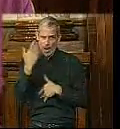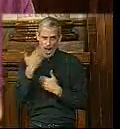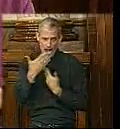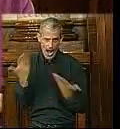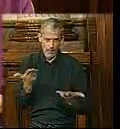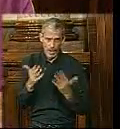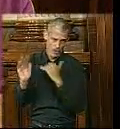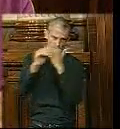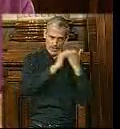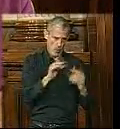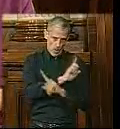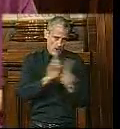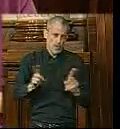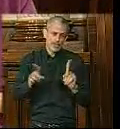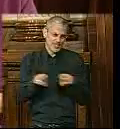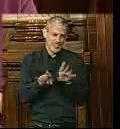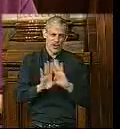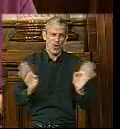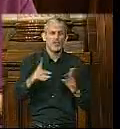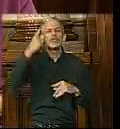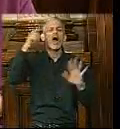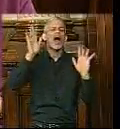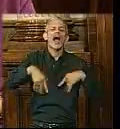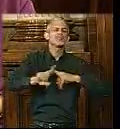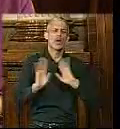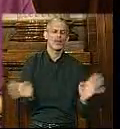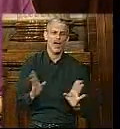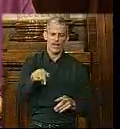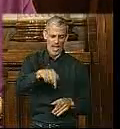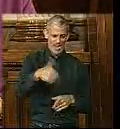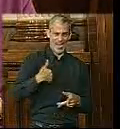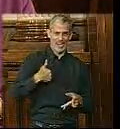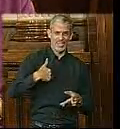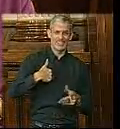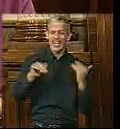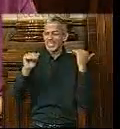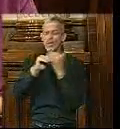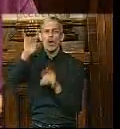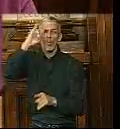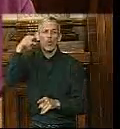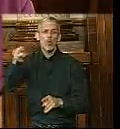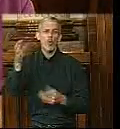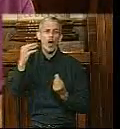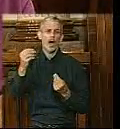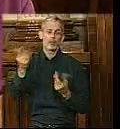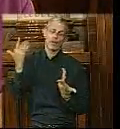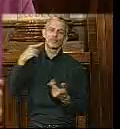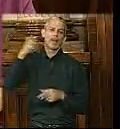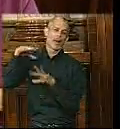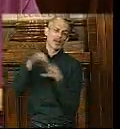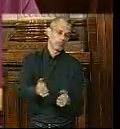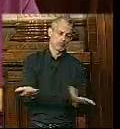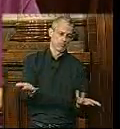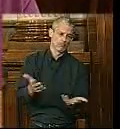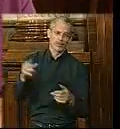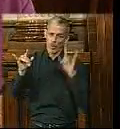sonora, no es igual en todos los países. Es una casualidad que nosotros tengamos la misma lengua hablada que Uruguay porque nos conquistaron los españoles,